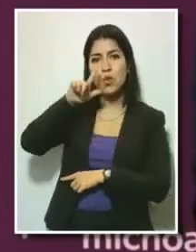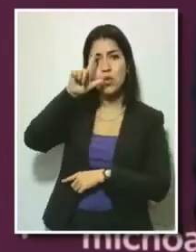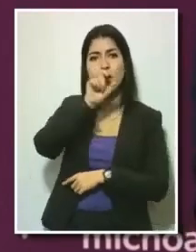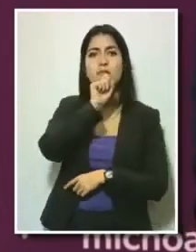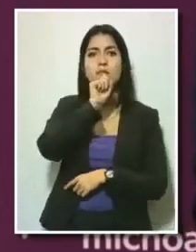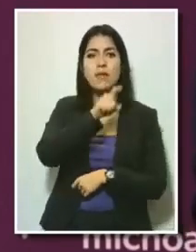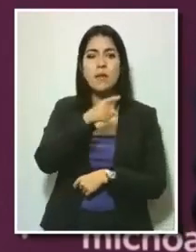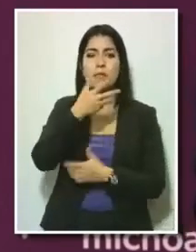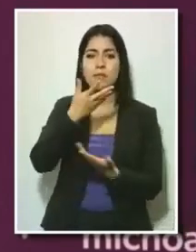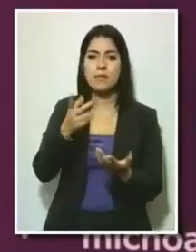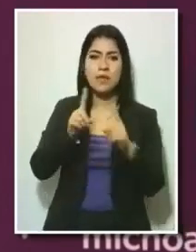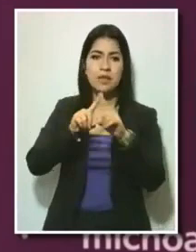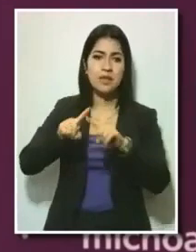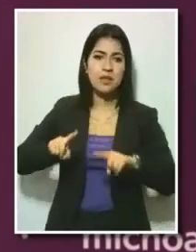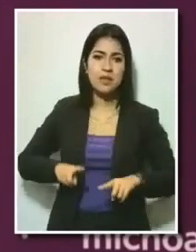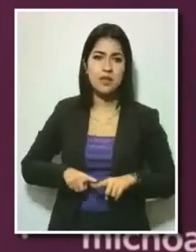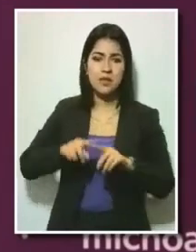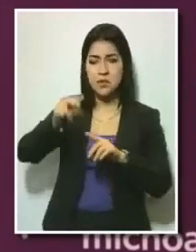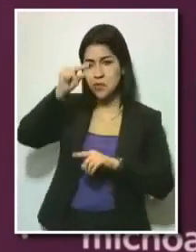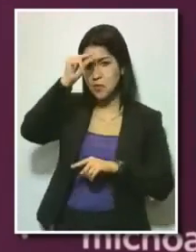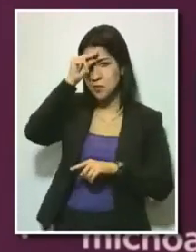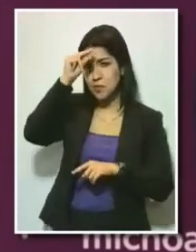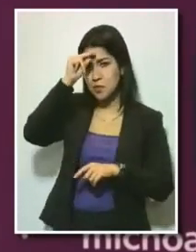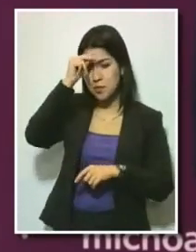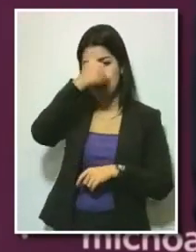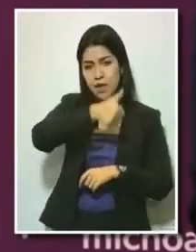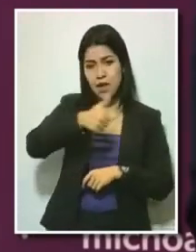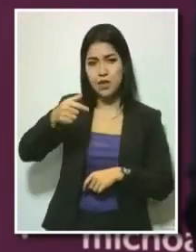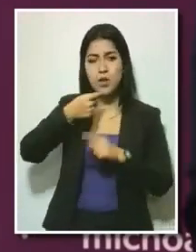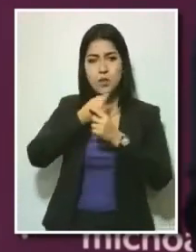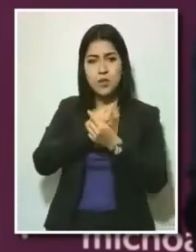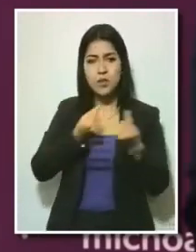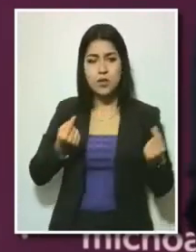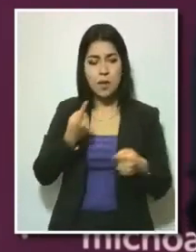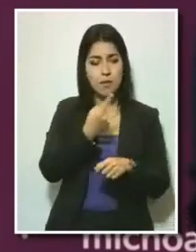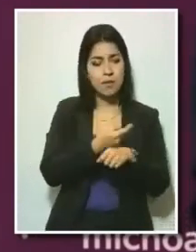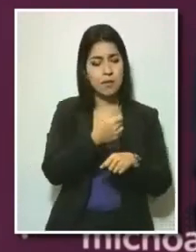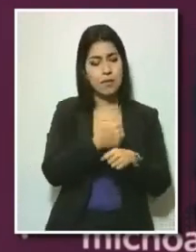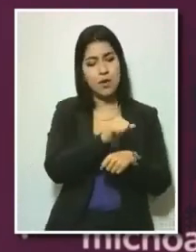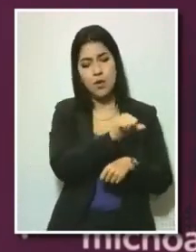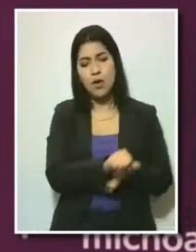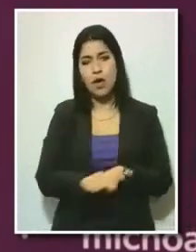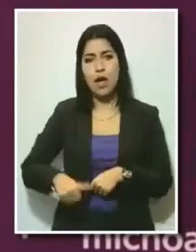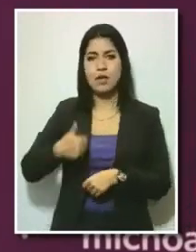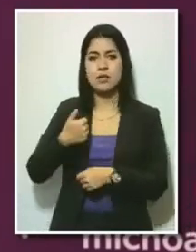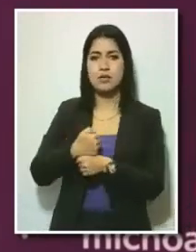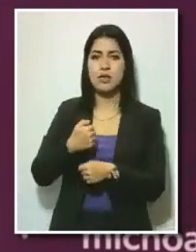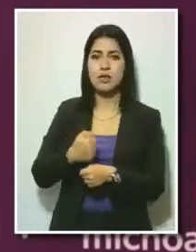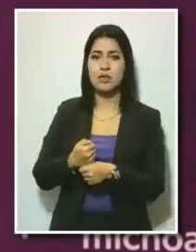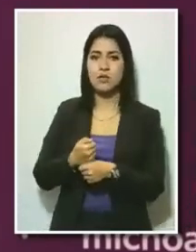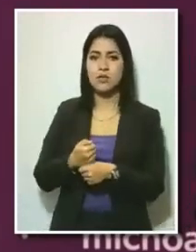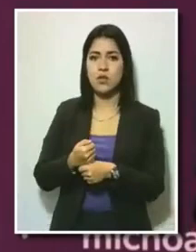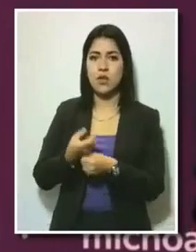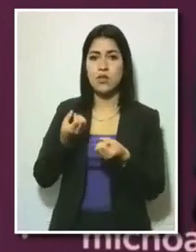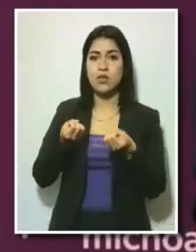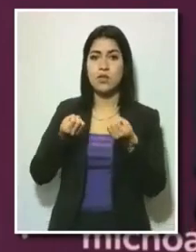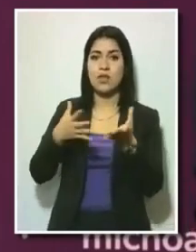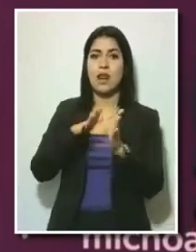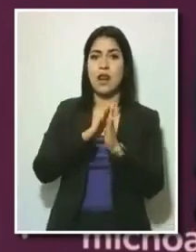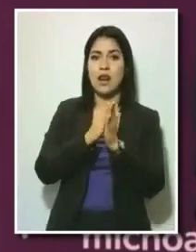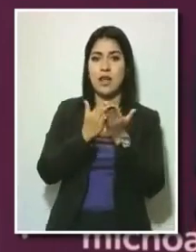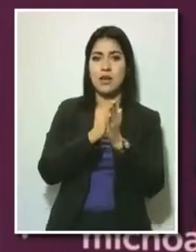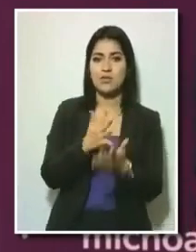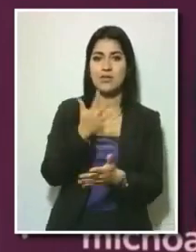nuestros saberes. Cada niño, desde primero a sexto, va a recibir su familia de libros, que son